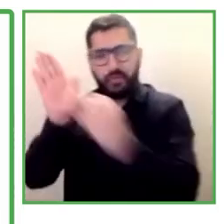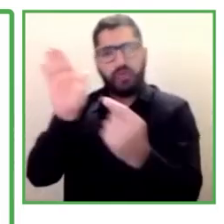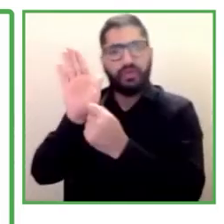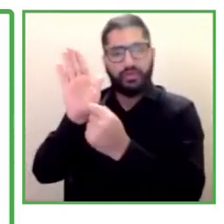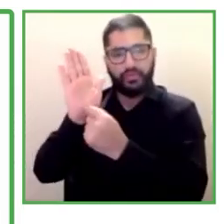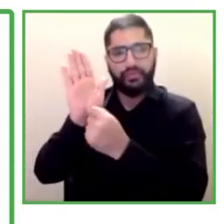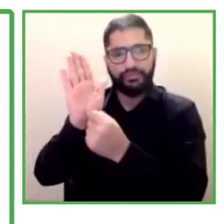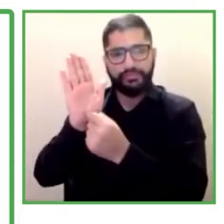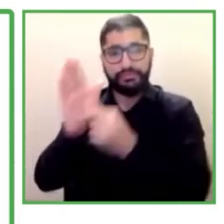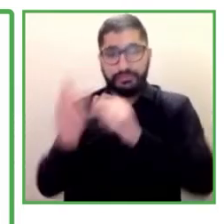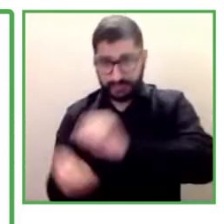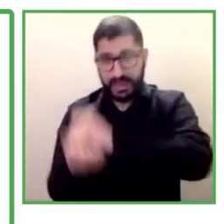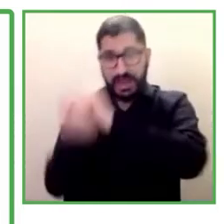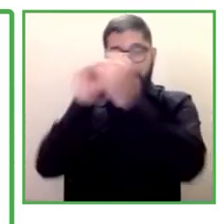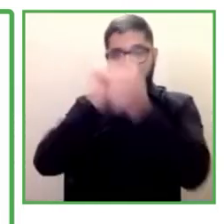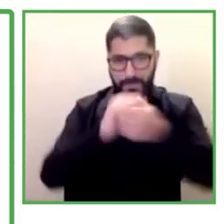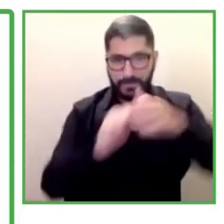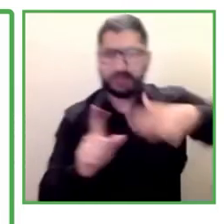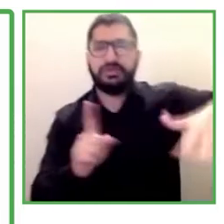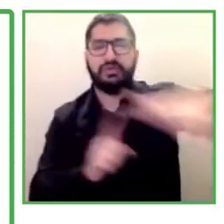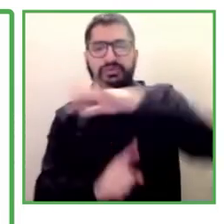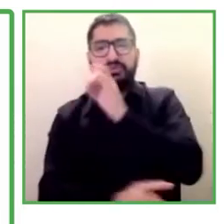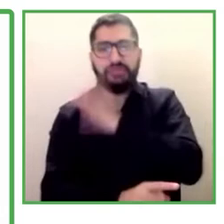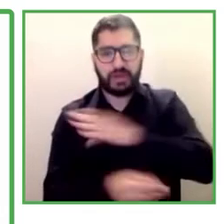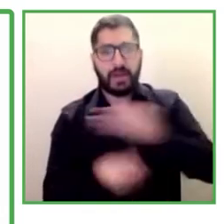chileno. Bienvenida, Ingrid.